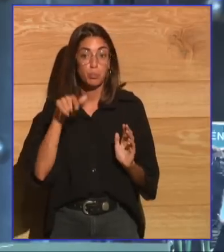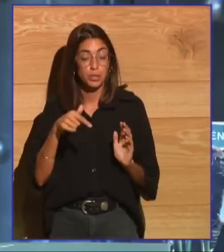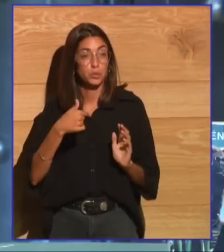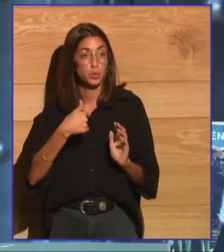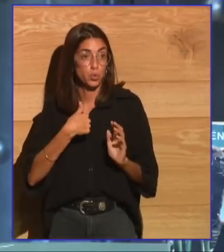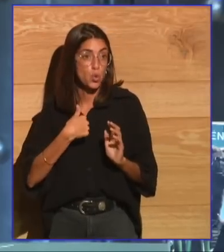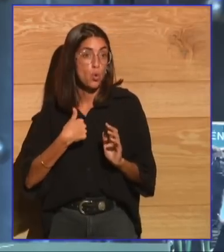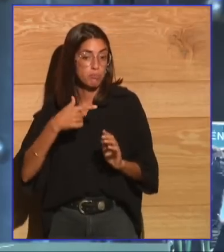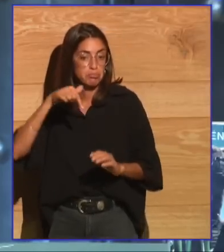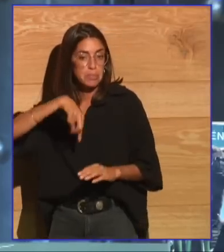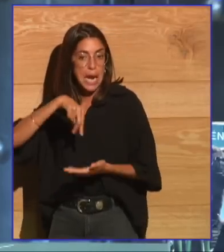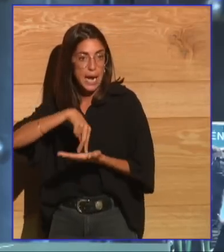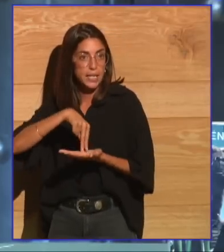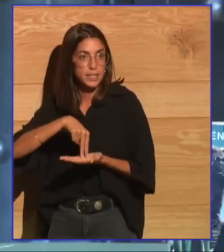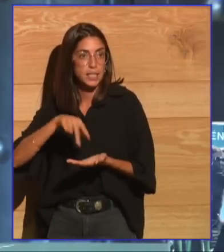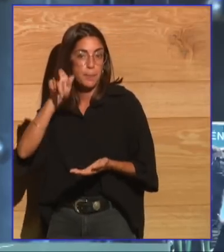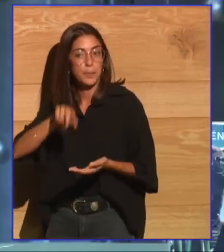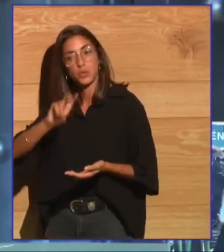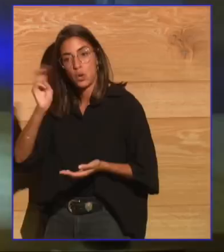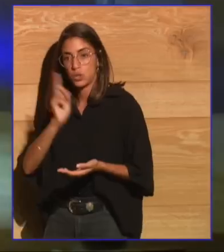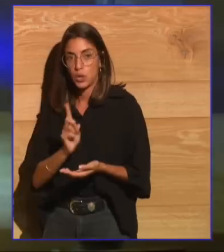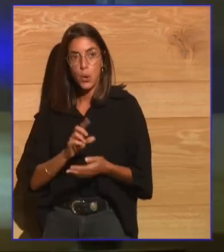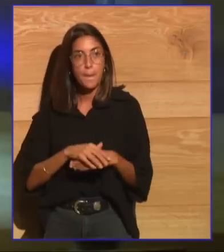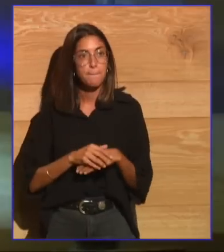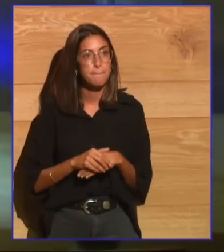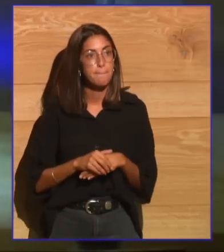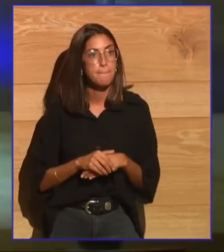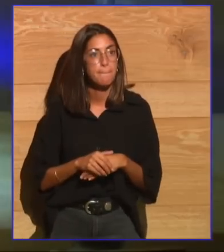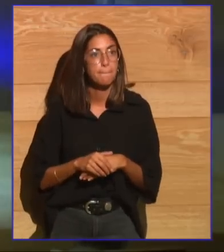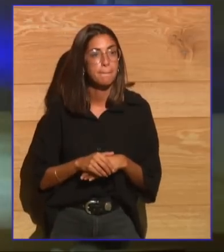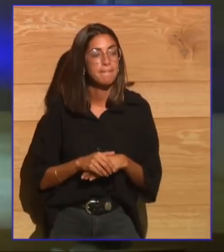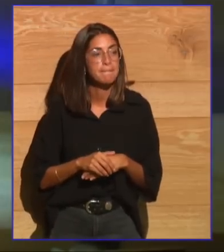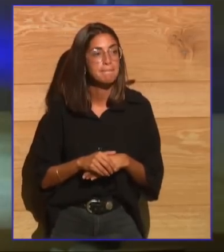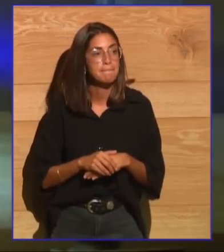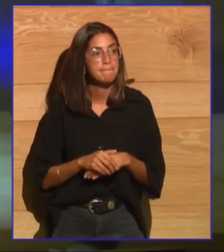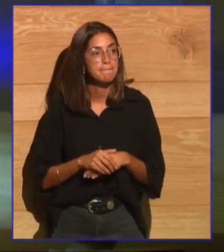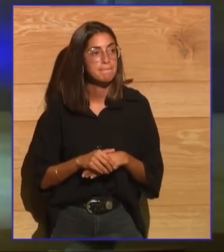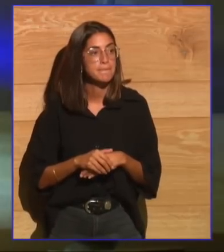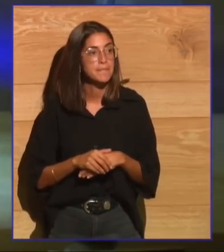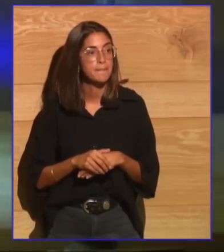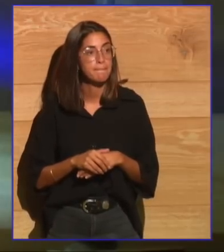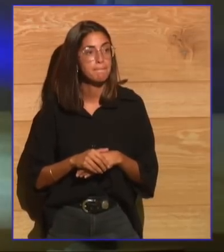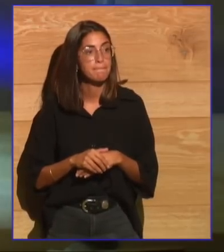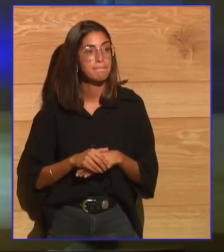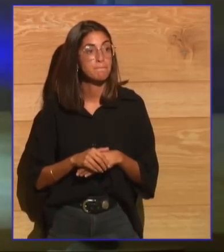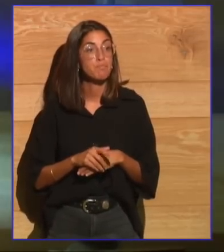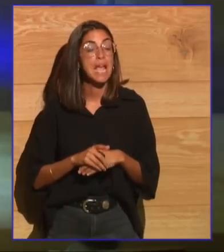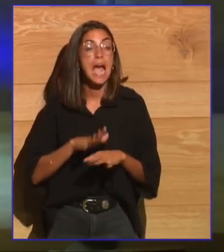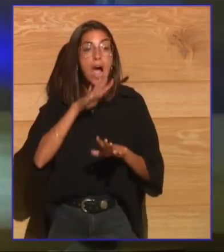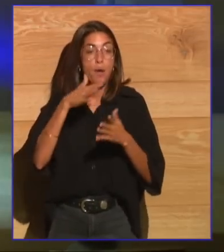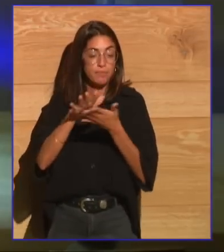el caso es que se confirma que la dirección es un hecho y es una de las razones por las que hemos hablado del color púrpura